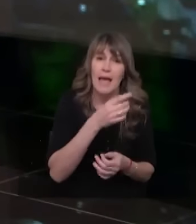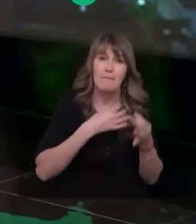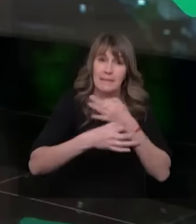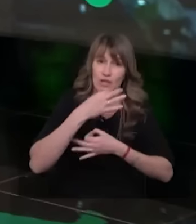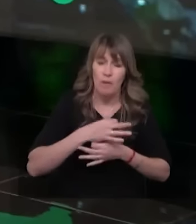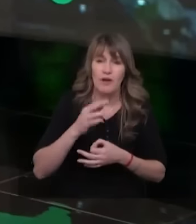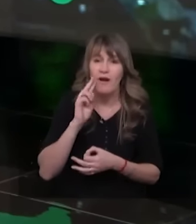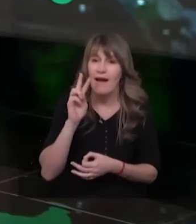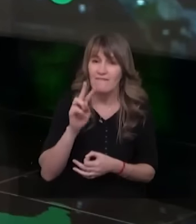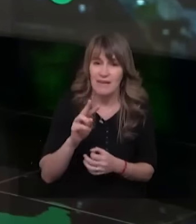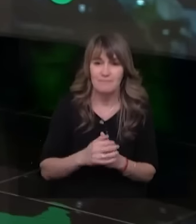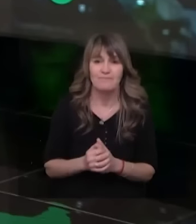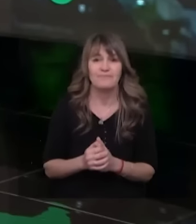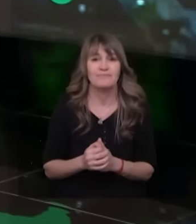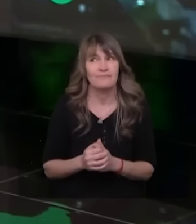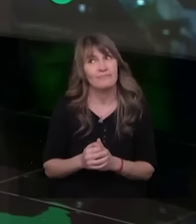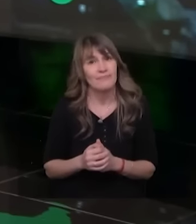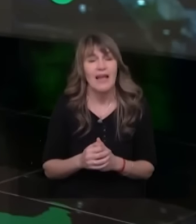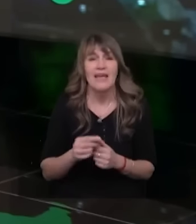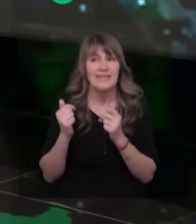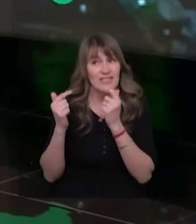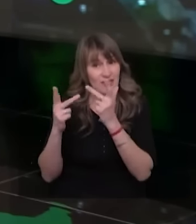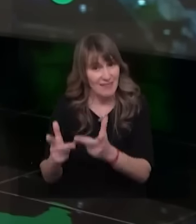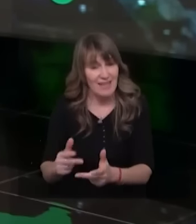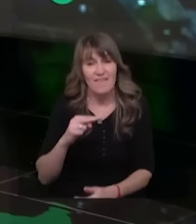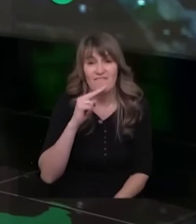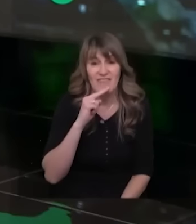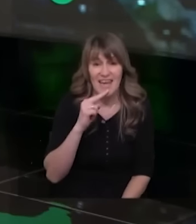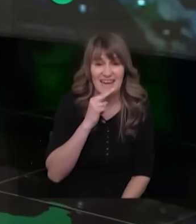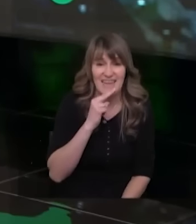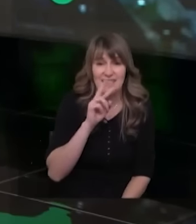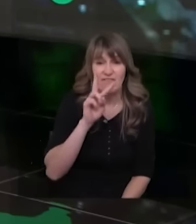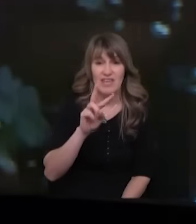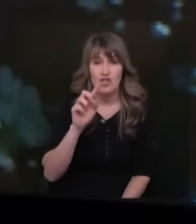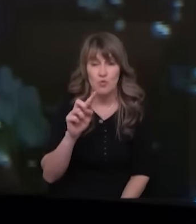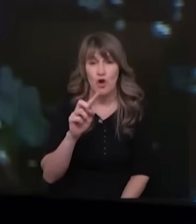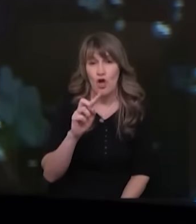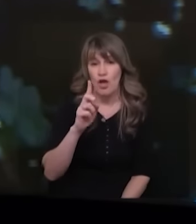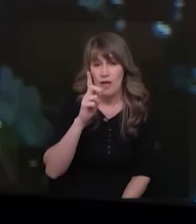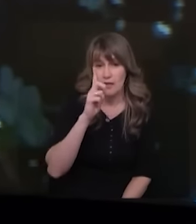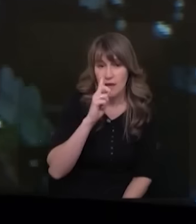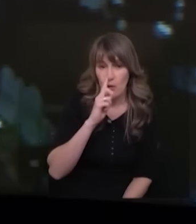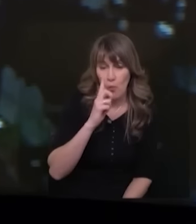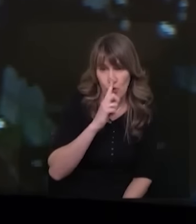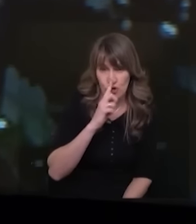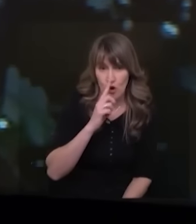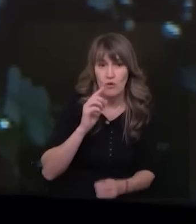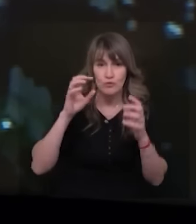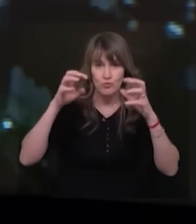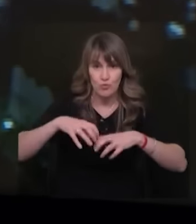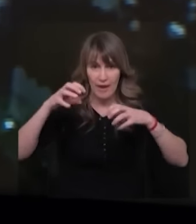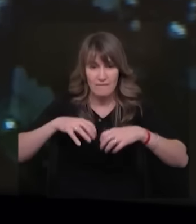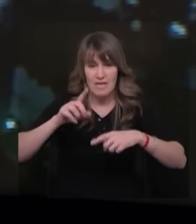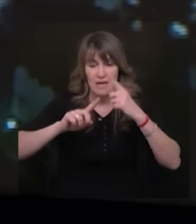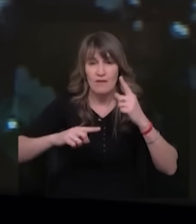inumet Pero bueno lo lo lo dicho ya viernes 21 de junio lluvias tormentas que pueden ser puntualmente